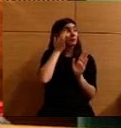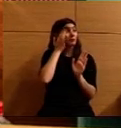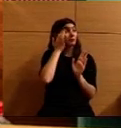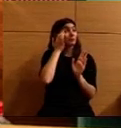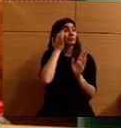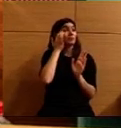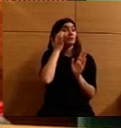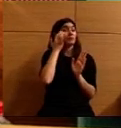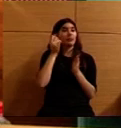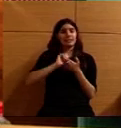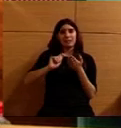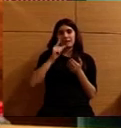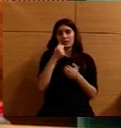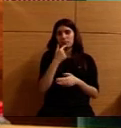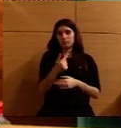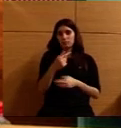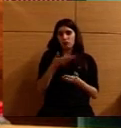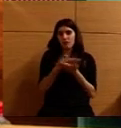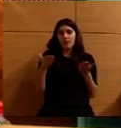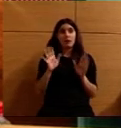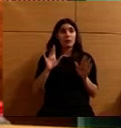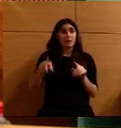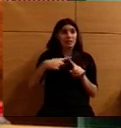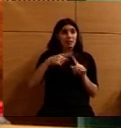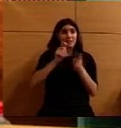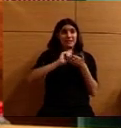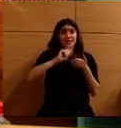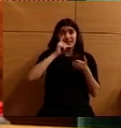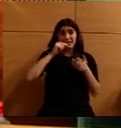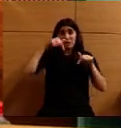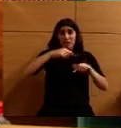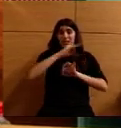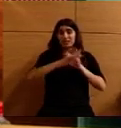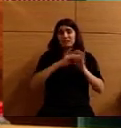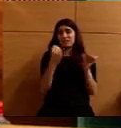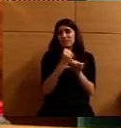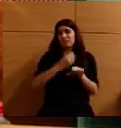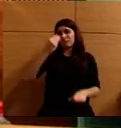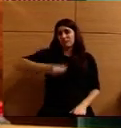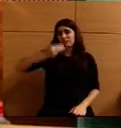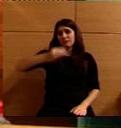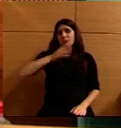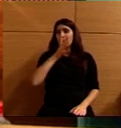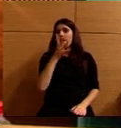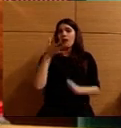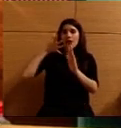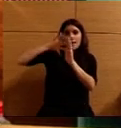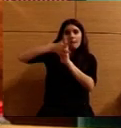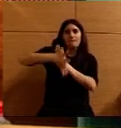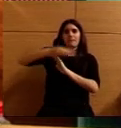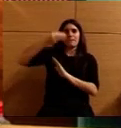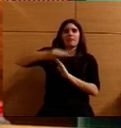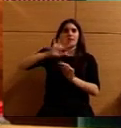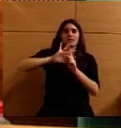secretarios de la corporación, y creo además que el secretario de esta corporación ha hecho un extraordinario trabajo por hacer comprender